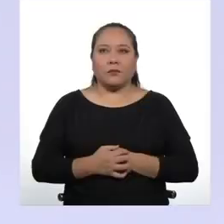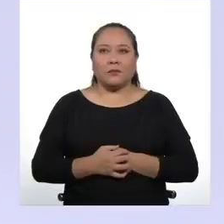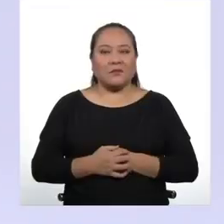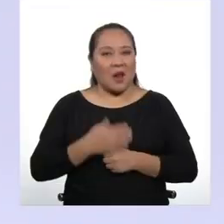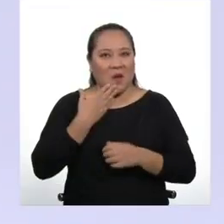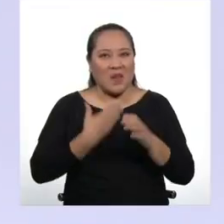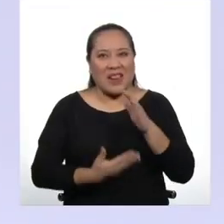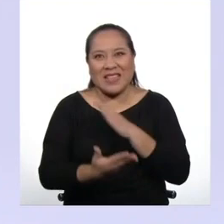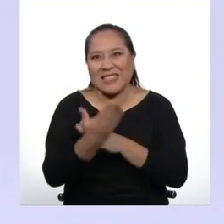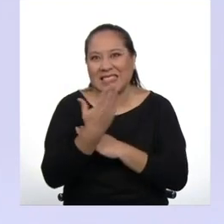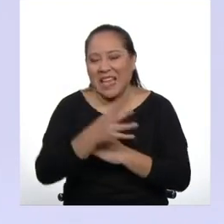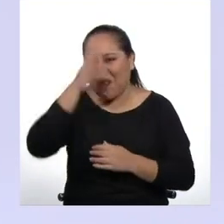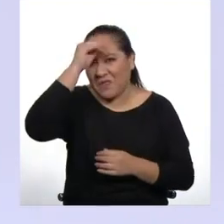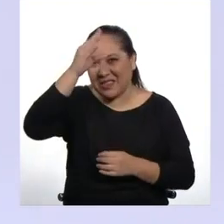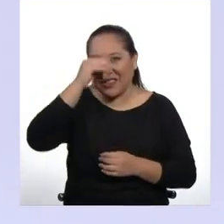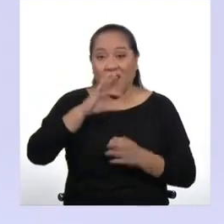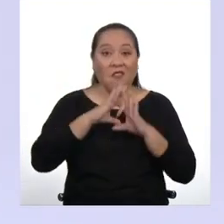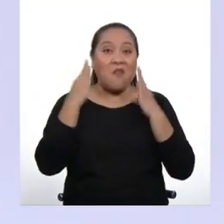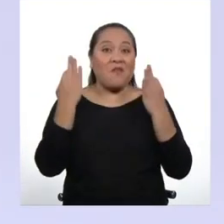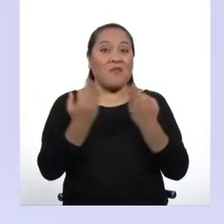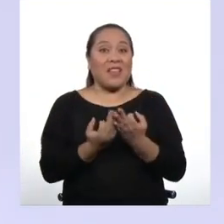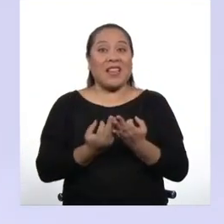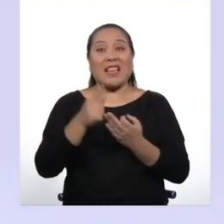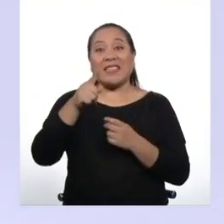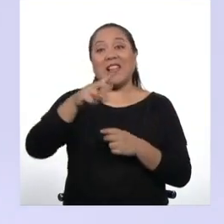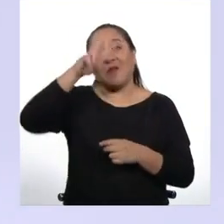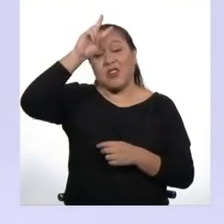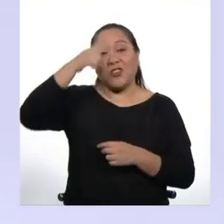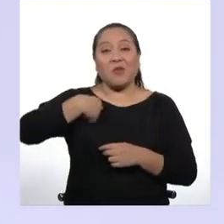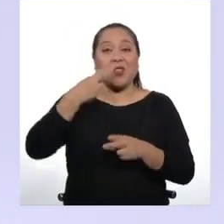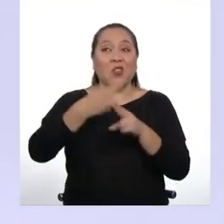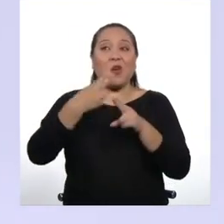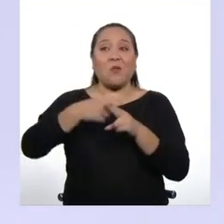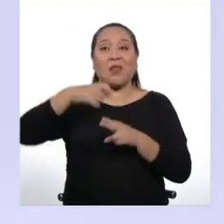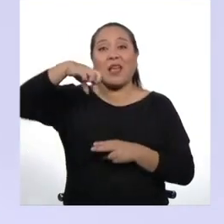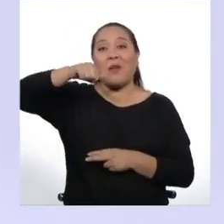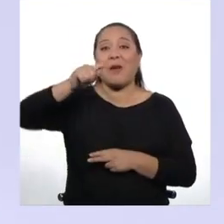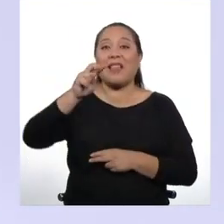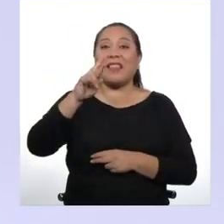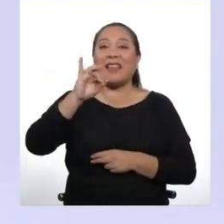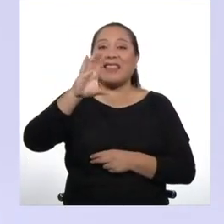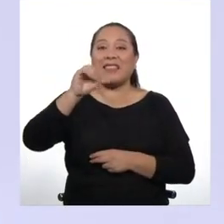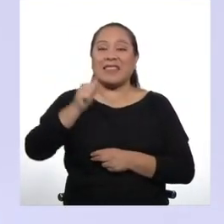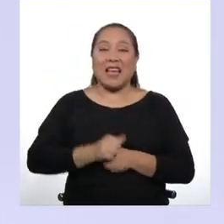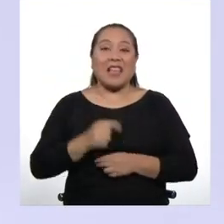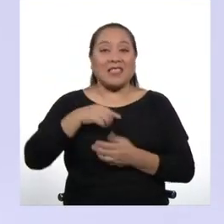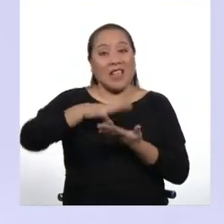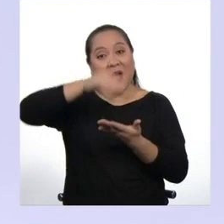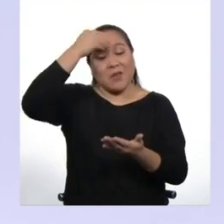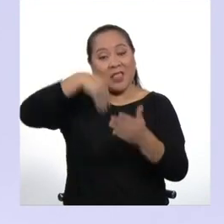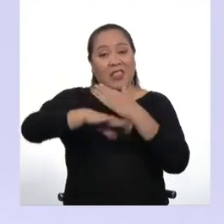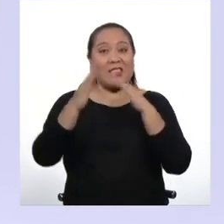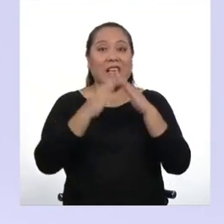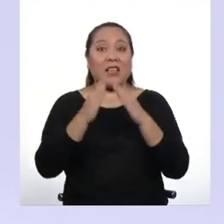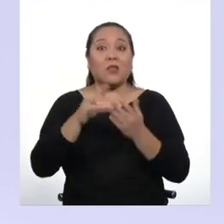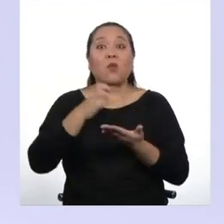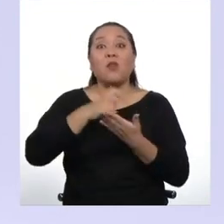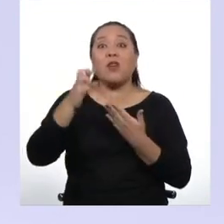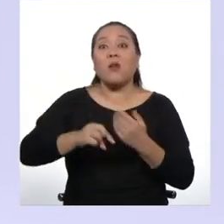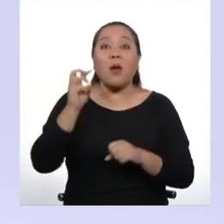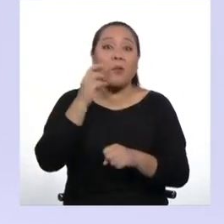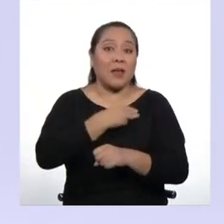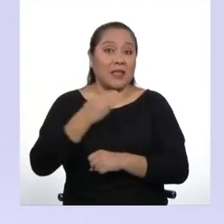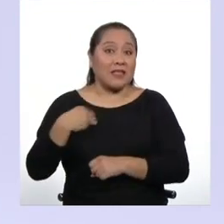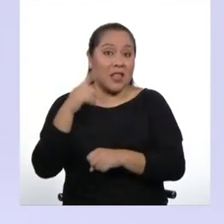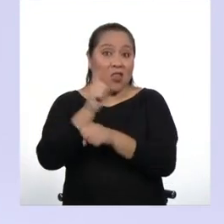Buenos días, chicos y chicas, familias de todo el Perú. Yo soy Patricia Barreto y esto es Aprendo en Casa, una iniciativa del Ministerio de